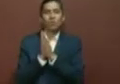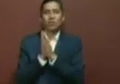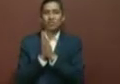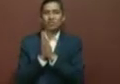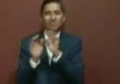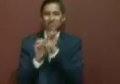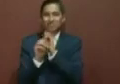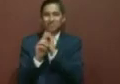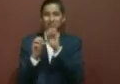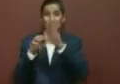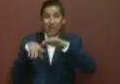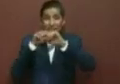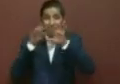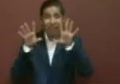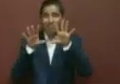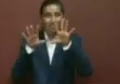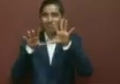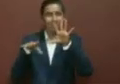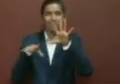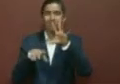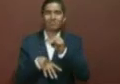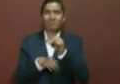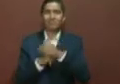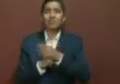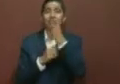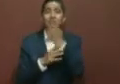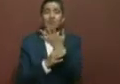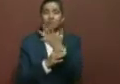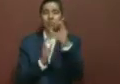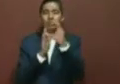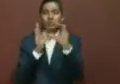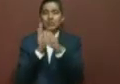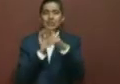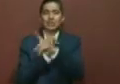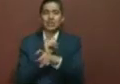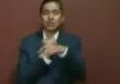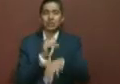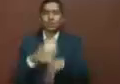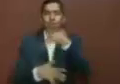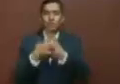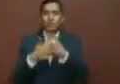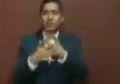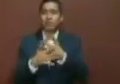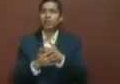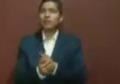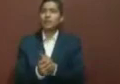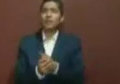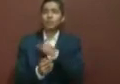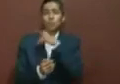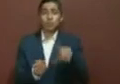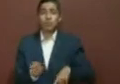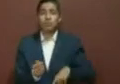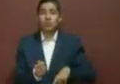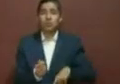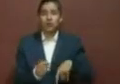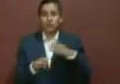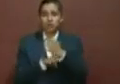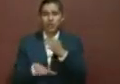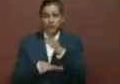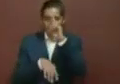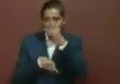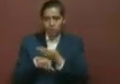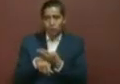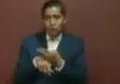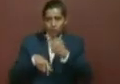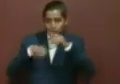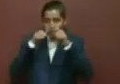claro. Si partimos de lo que dice la Constitución en el 115, resulta que son los municipios, ni siquiera los estados, los responsables